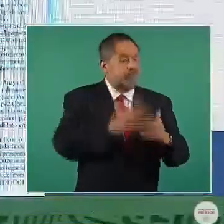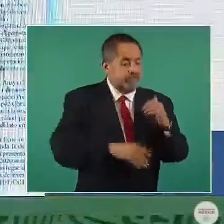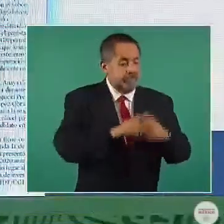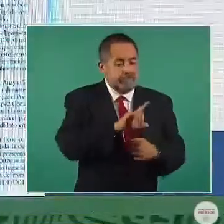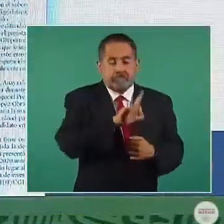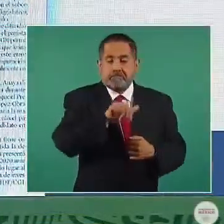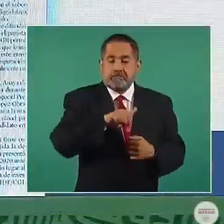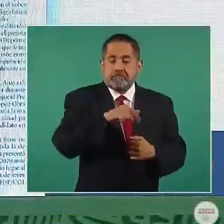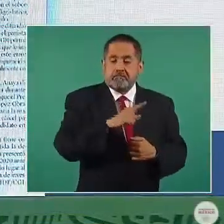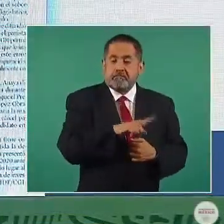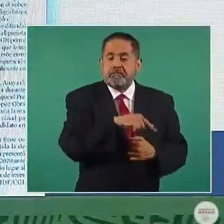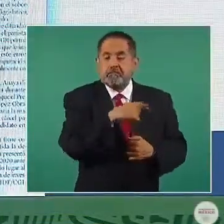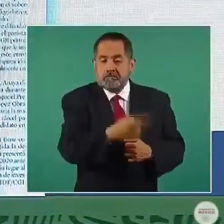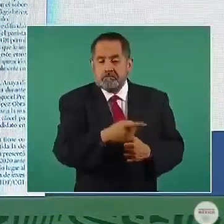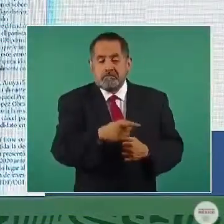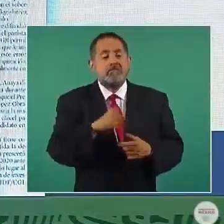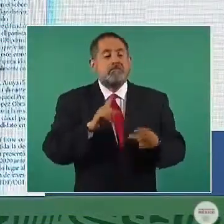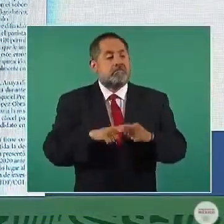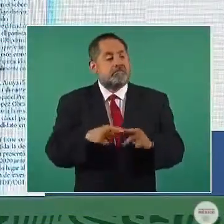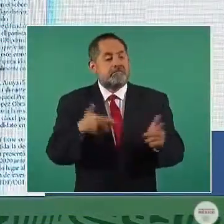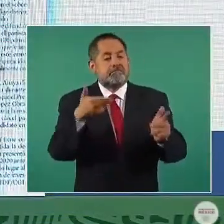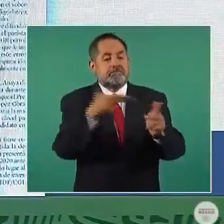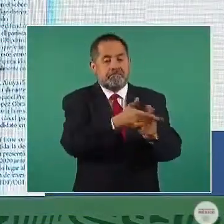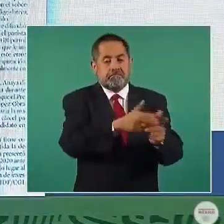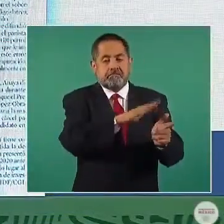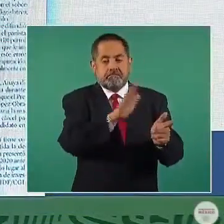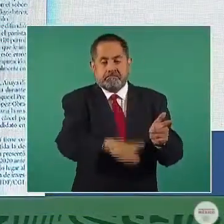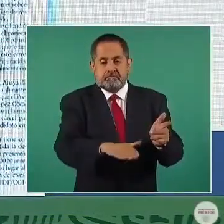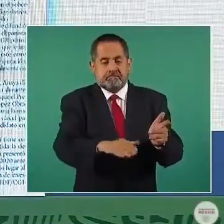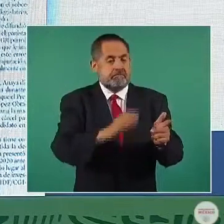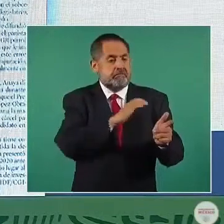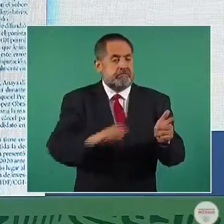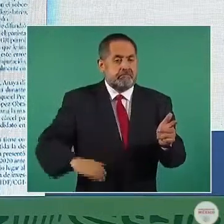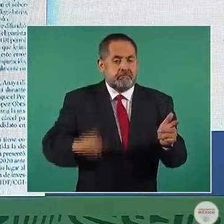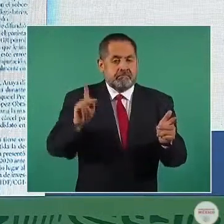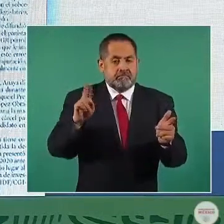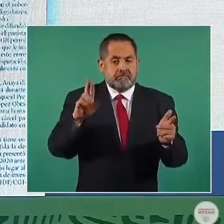viene el asesinato del candidato del PRI,